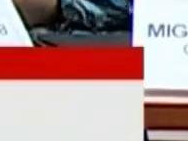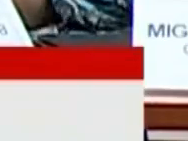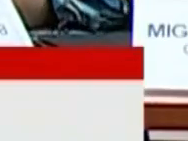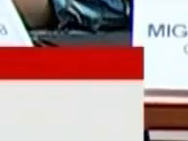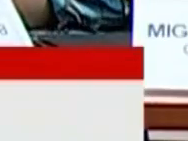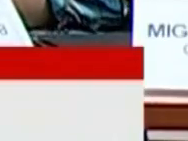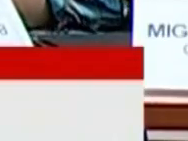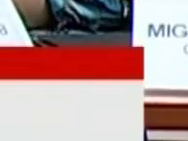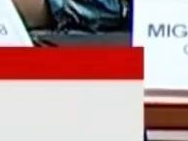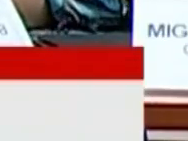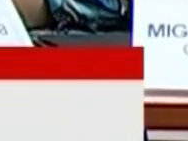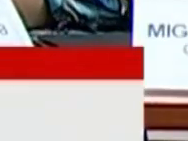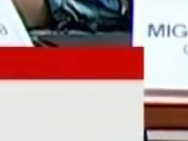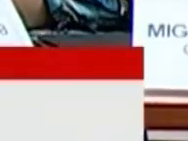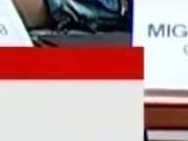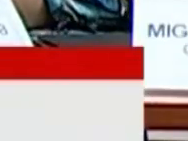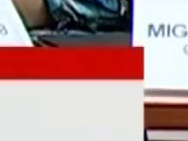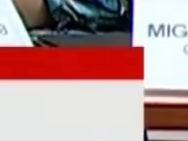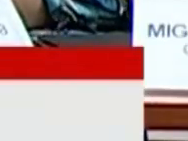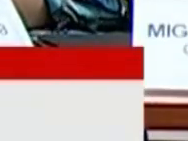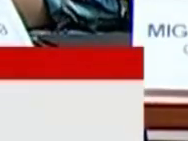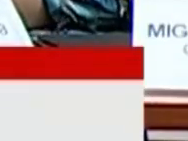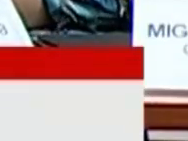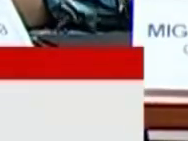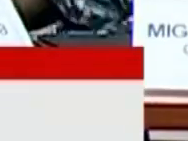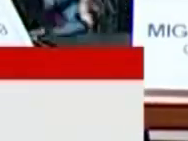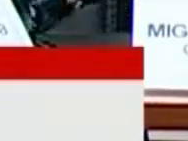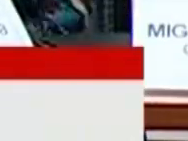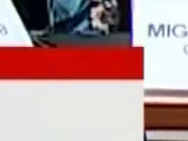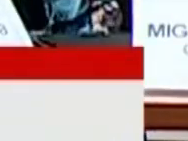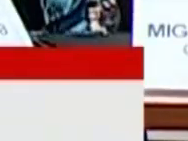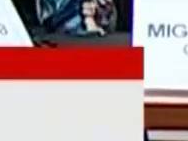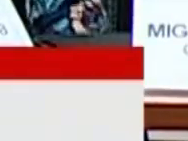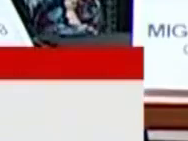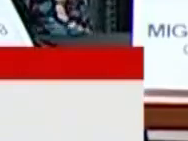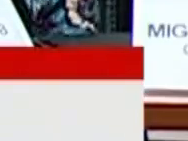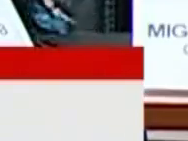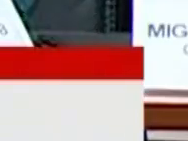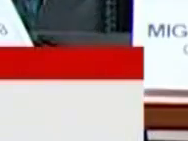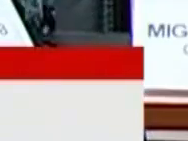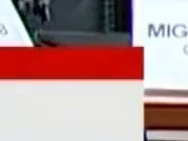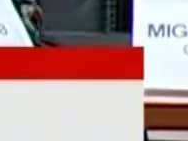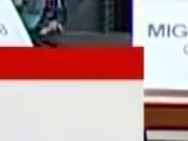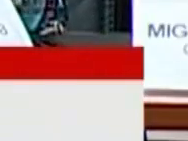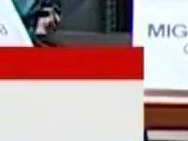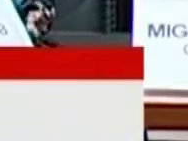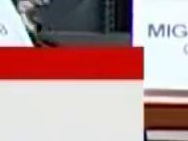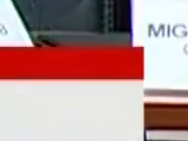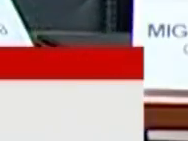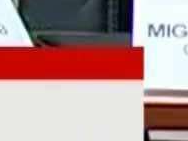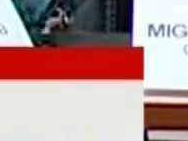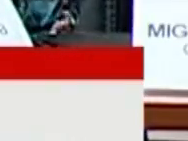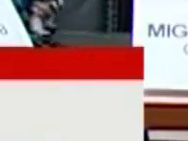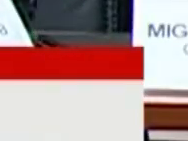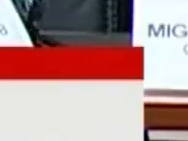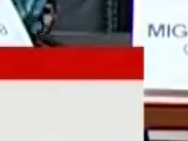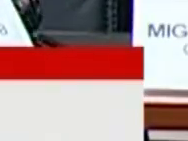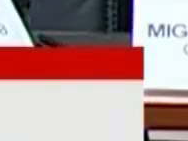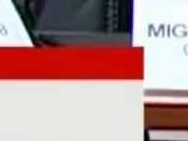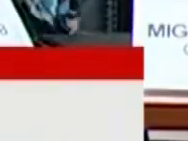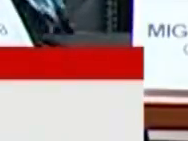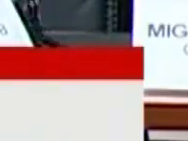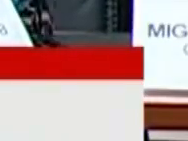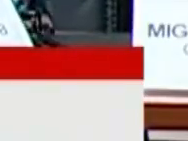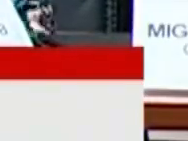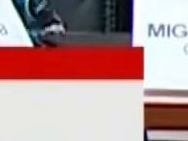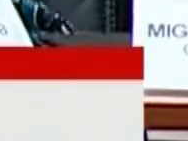pero no entiendo por qué prohibir a que solamente el empleador, eventualmente podríamos estar teniendo una persona que lo que está aprendiendo y está produciendo lo puede vender la familia